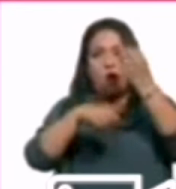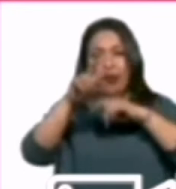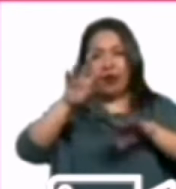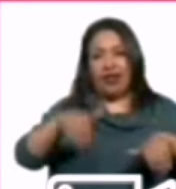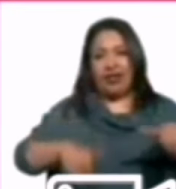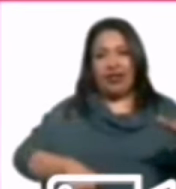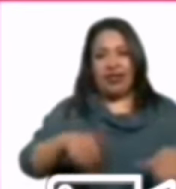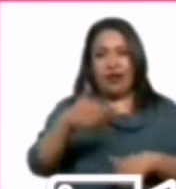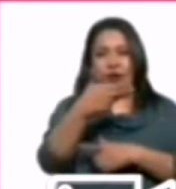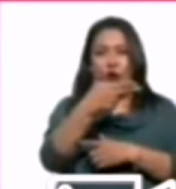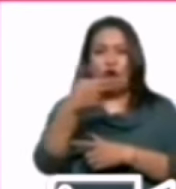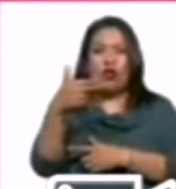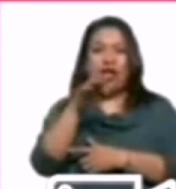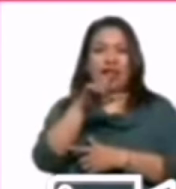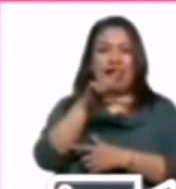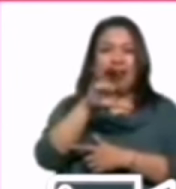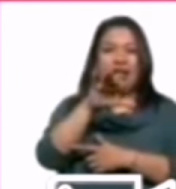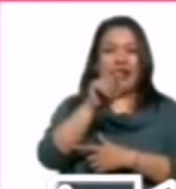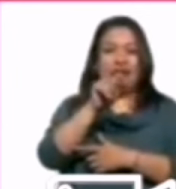teatro Motel El Castillo.